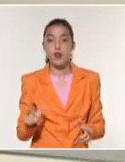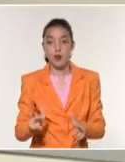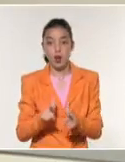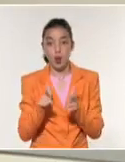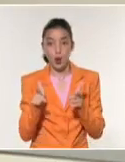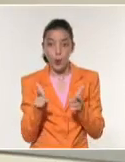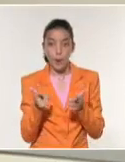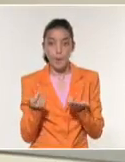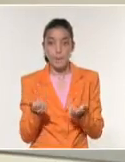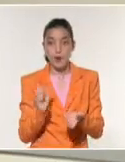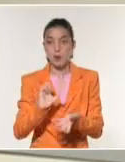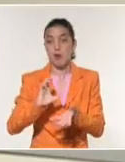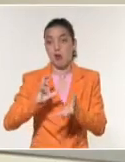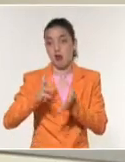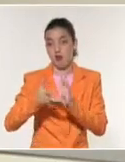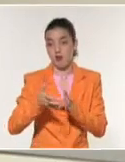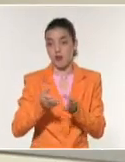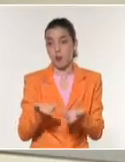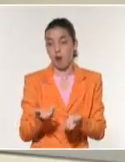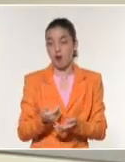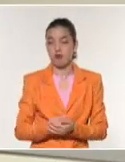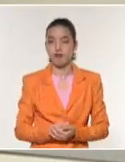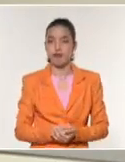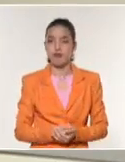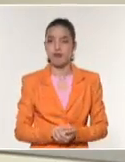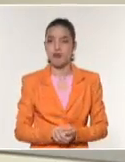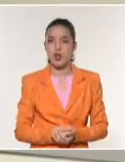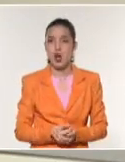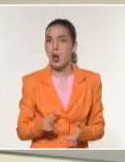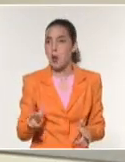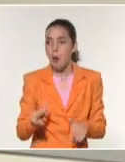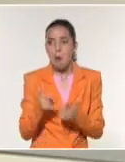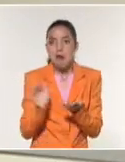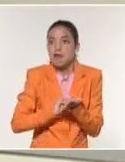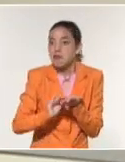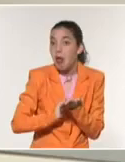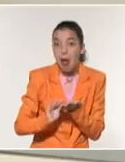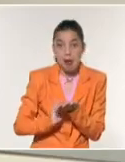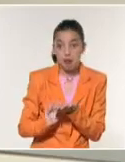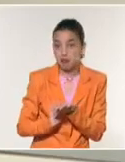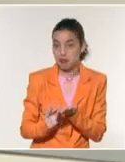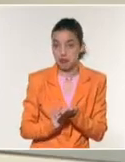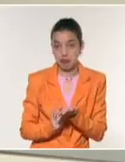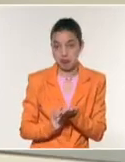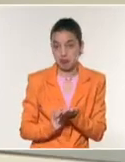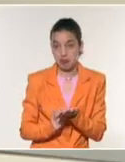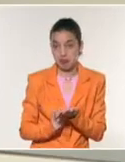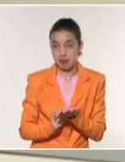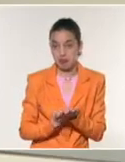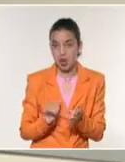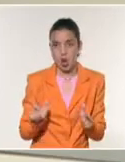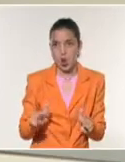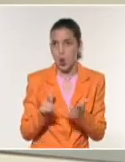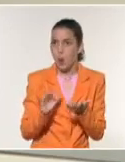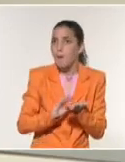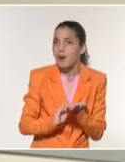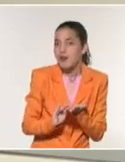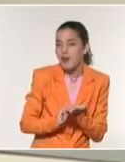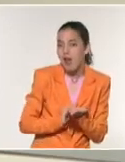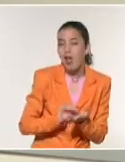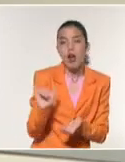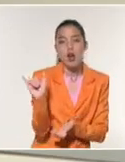sanción que se le había impuesto, tampoco las cumplió. No las cumplió. No las cumplió. Al no cumplir, igualmente,